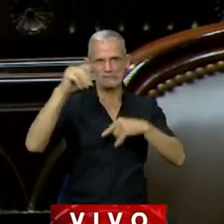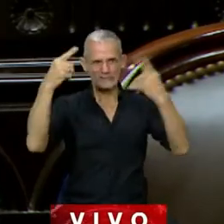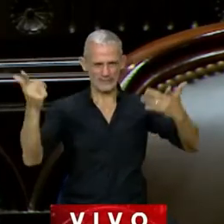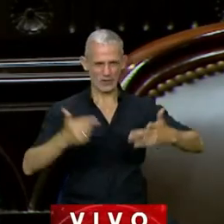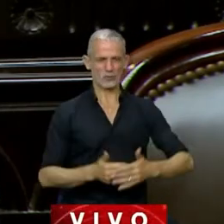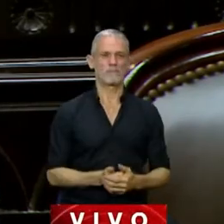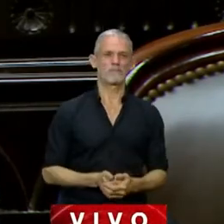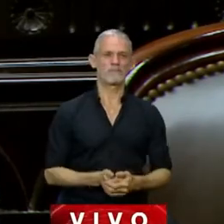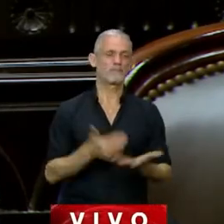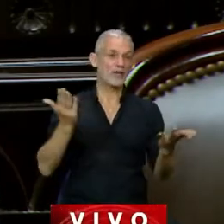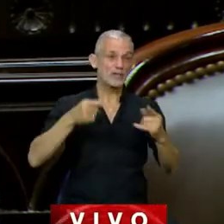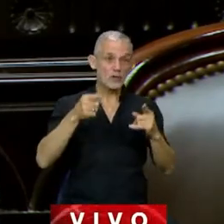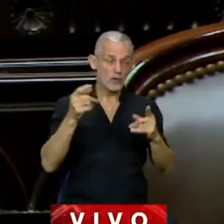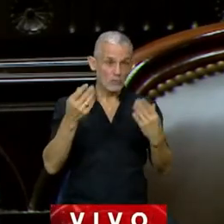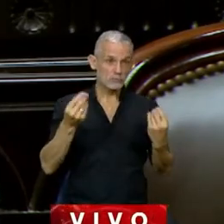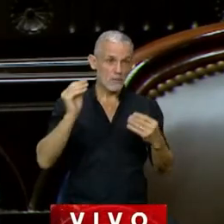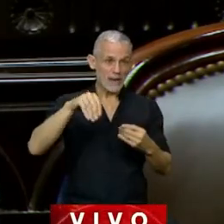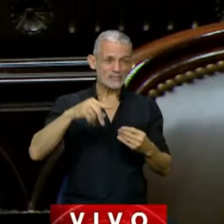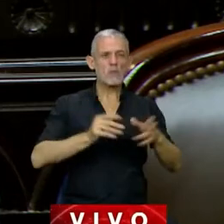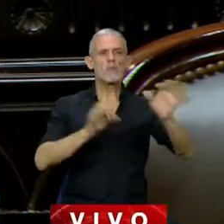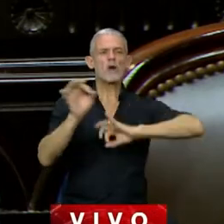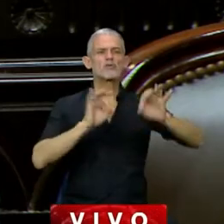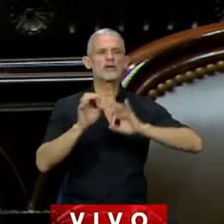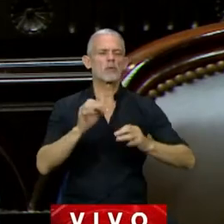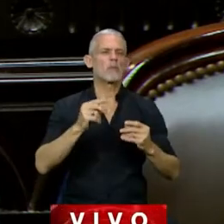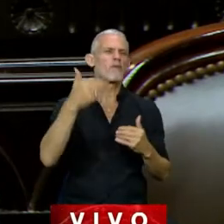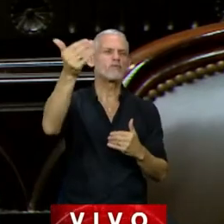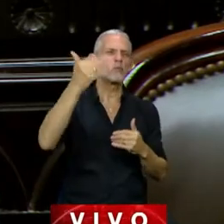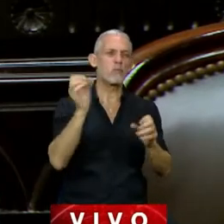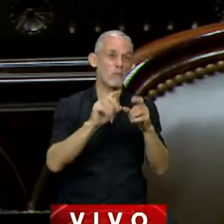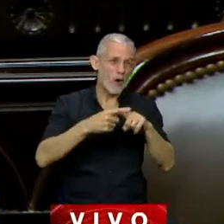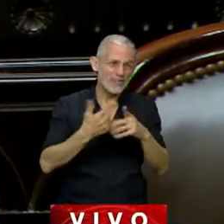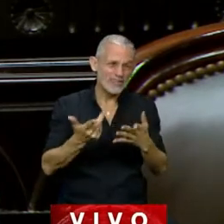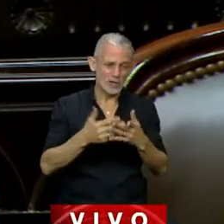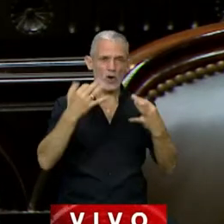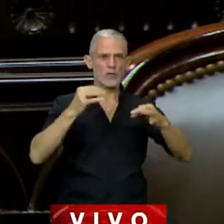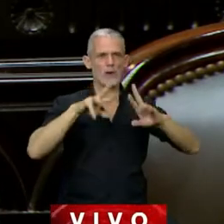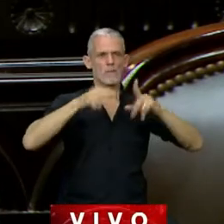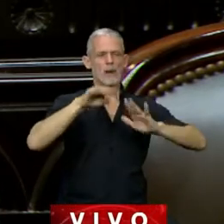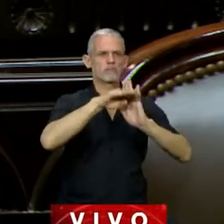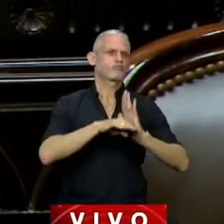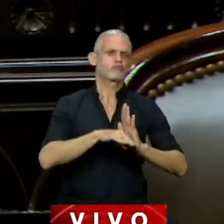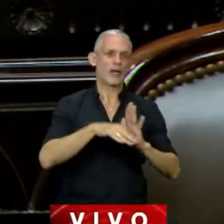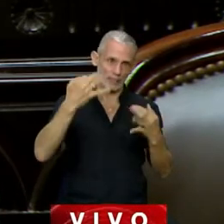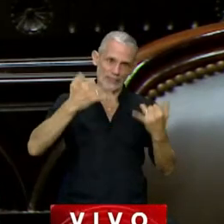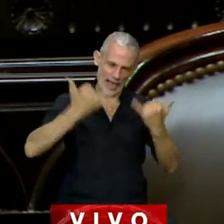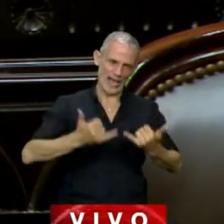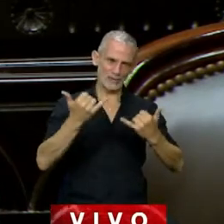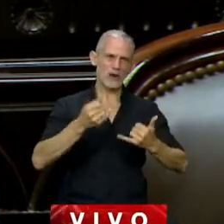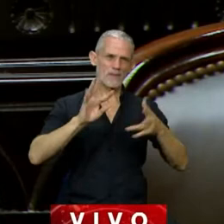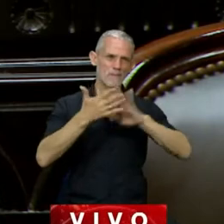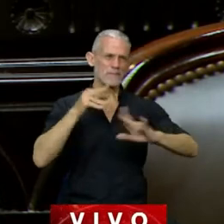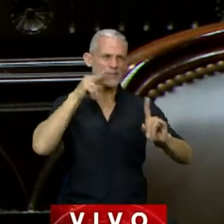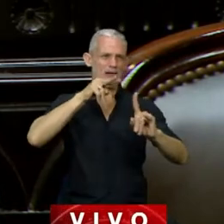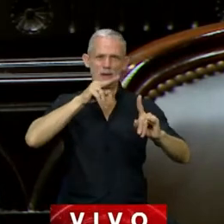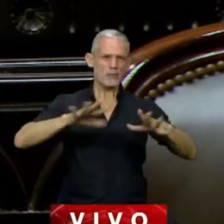Y esto se reafirma en un proyecto político que tiene que tener una mirada integral, y